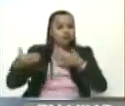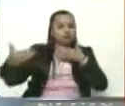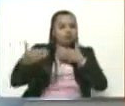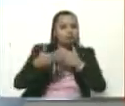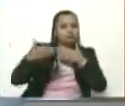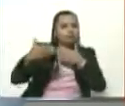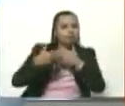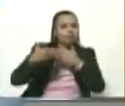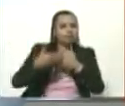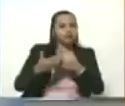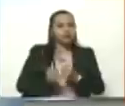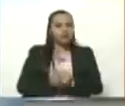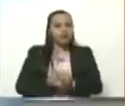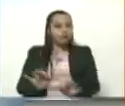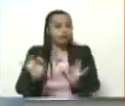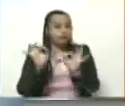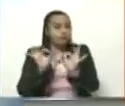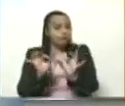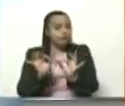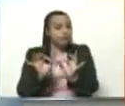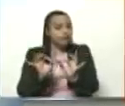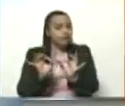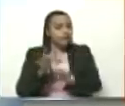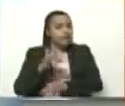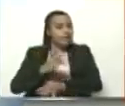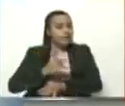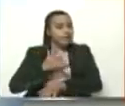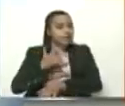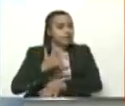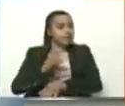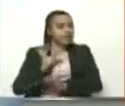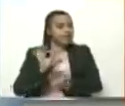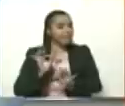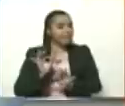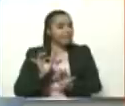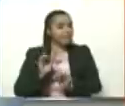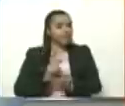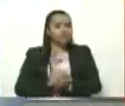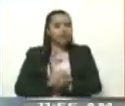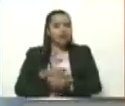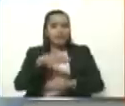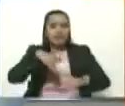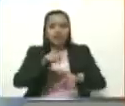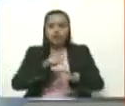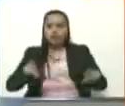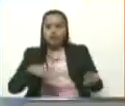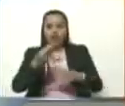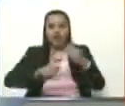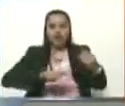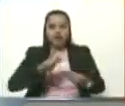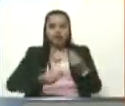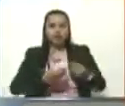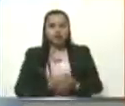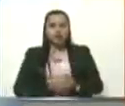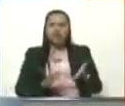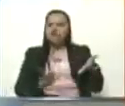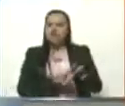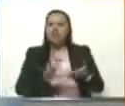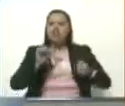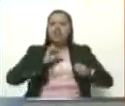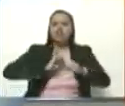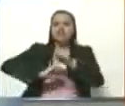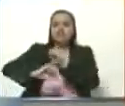tan delicado tan sensible que el ministerio público ha venido realizando en la defensa